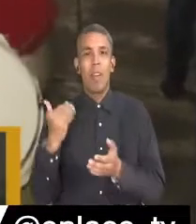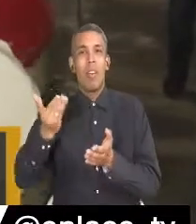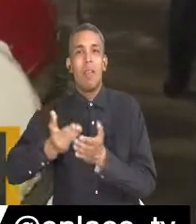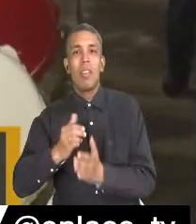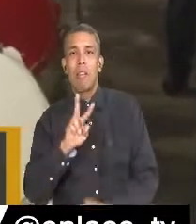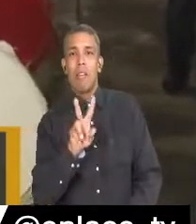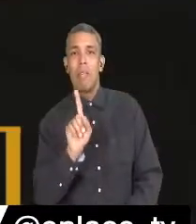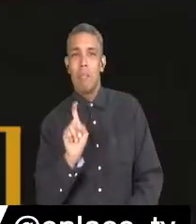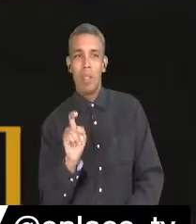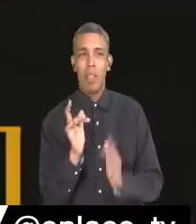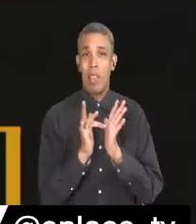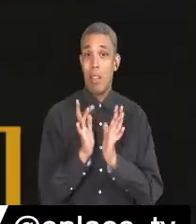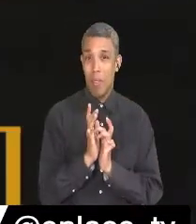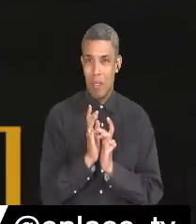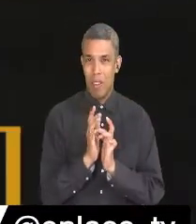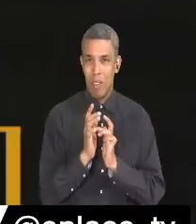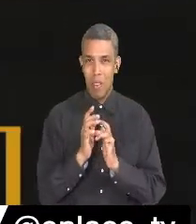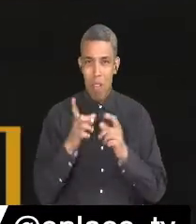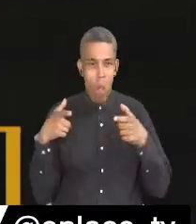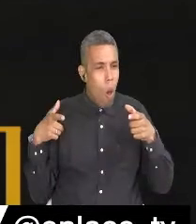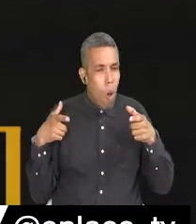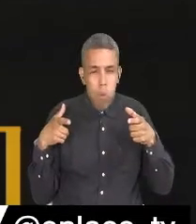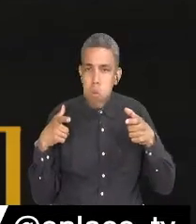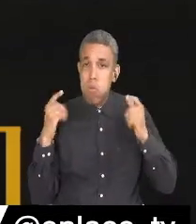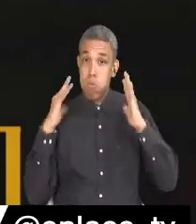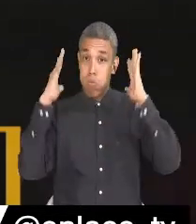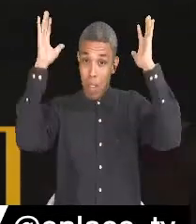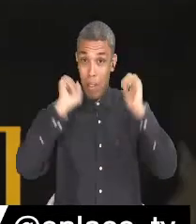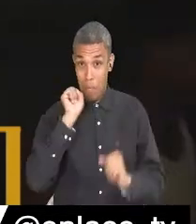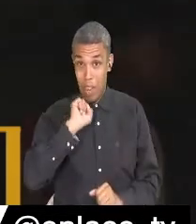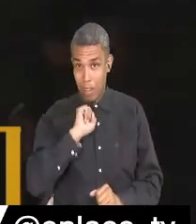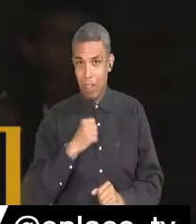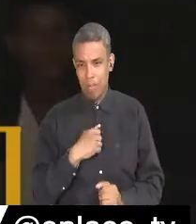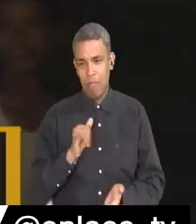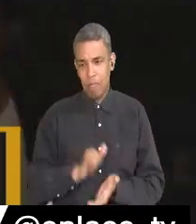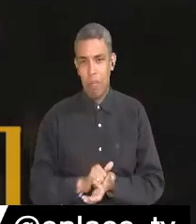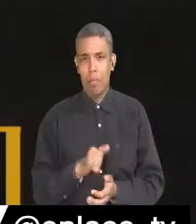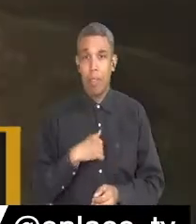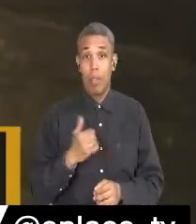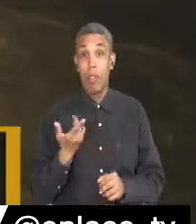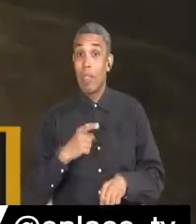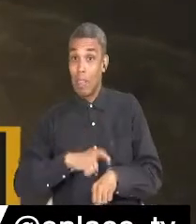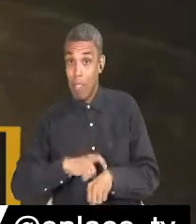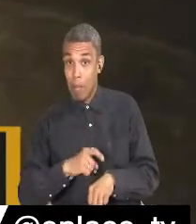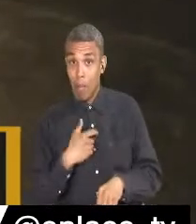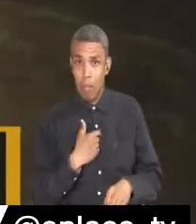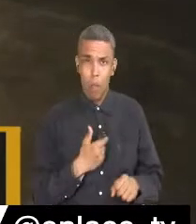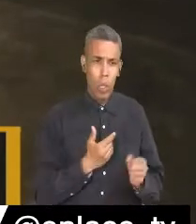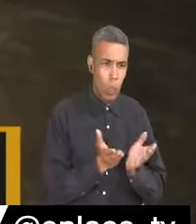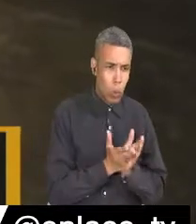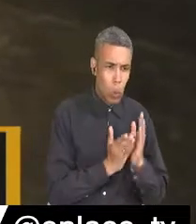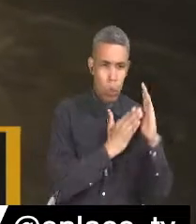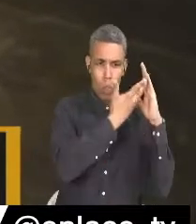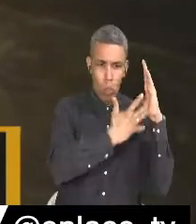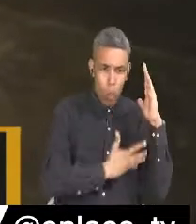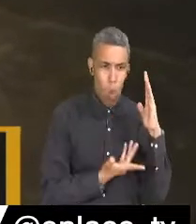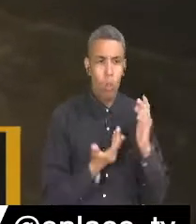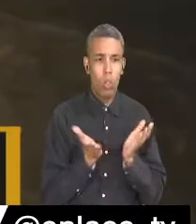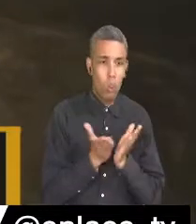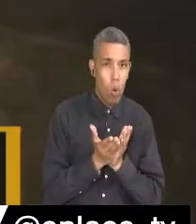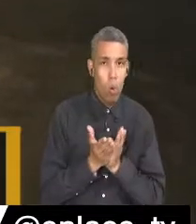complica a veces por la cuestión de toca promediar los tiempos entre el colegio y la banda, las calificaciones, que es lo más